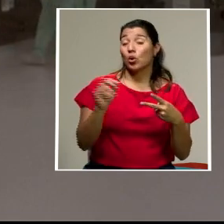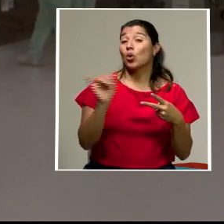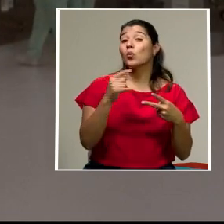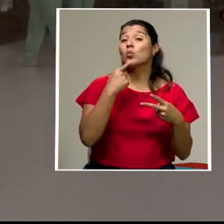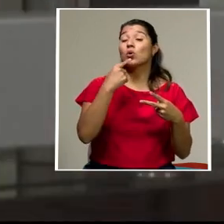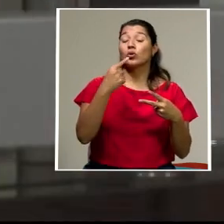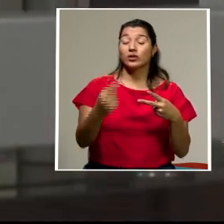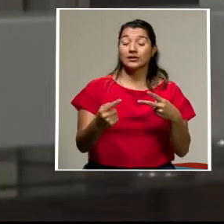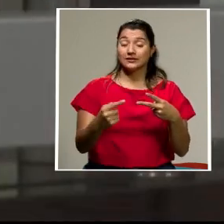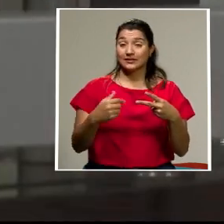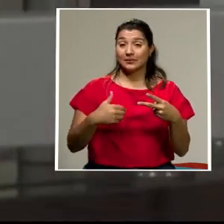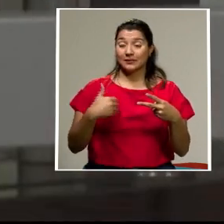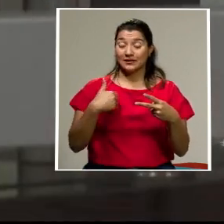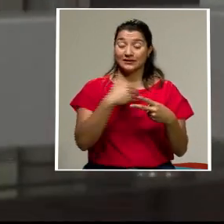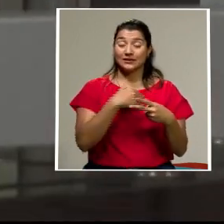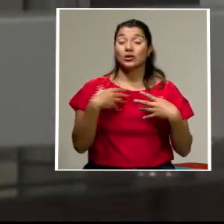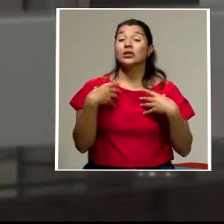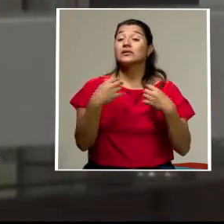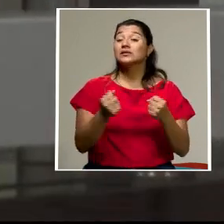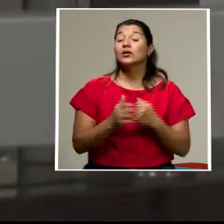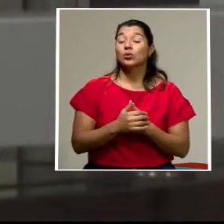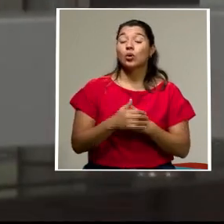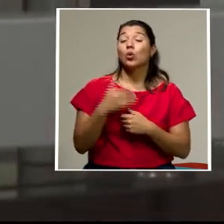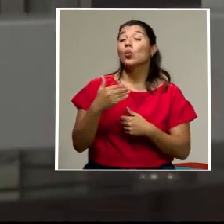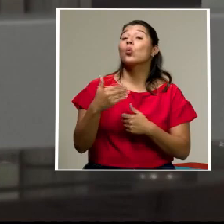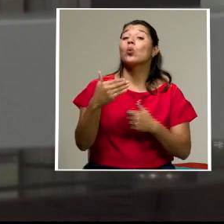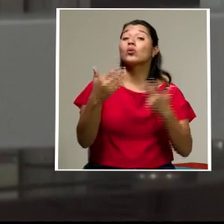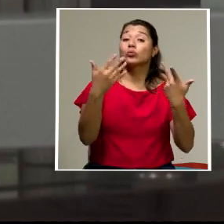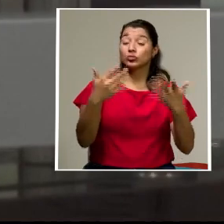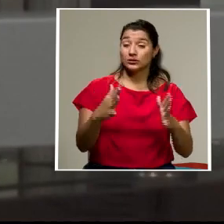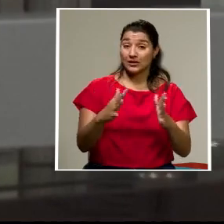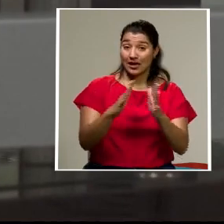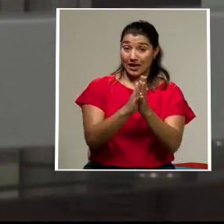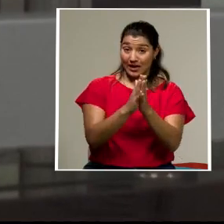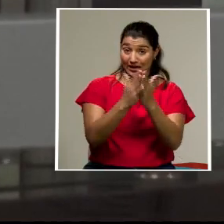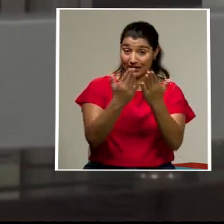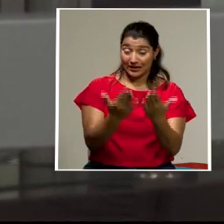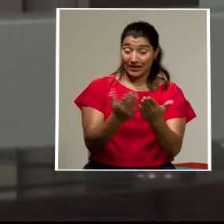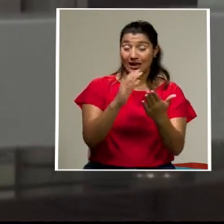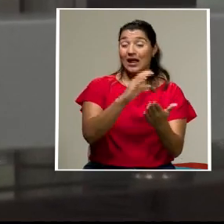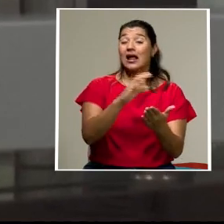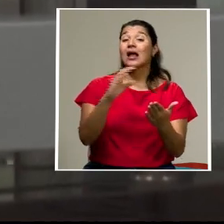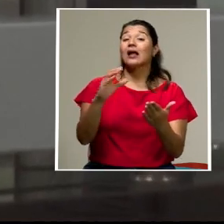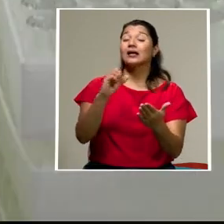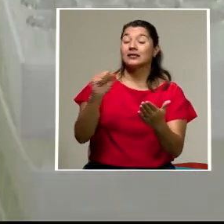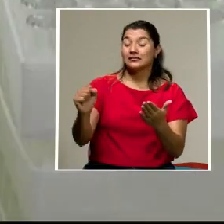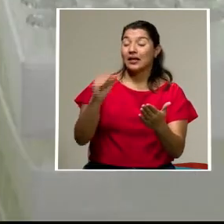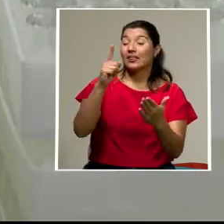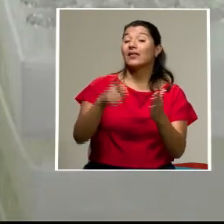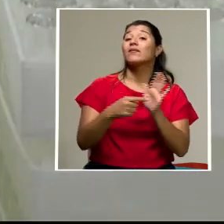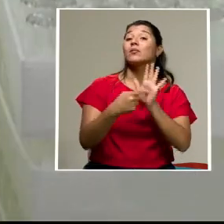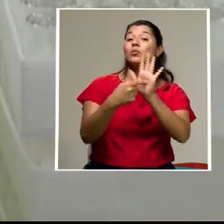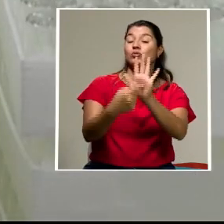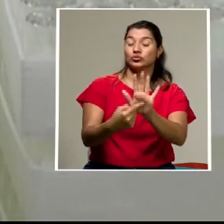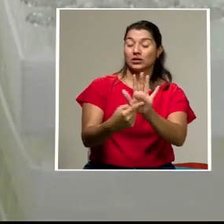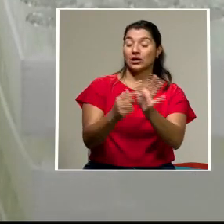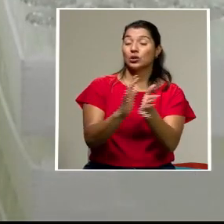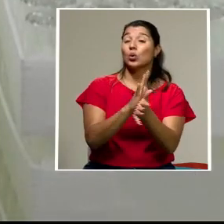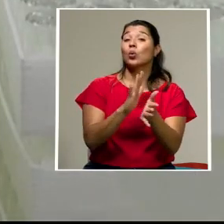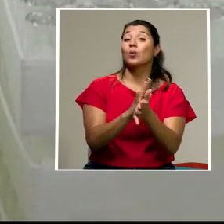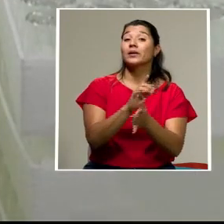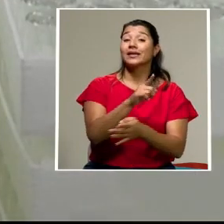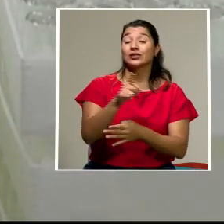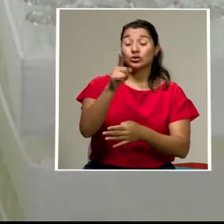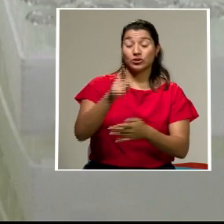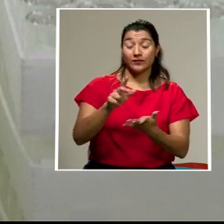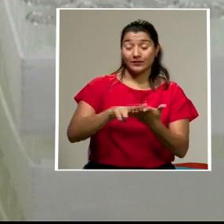Ministerio de Salud. Una vez actualizado el manual de la Caja, se deberá someter al conocimiento de dicha comisión, órgano que deberá